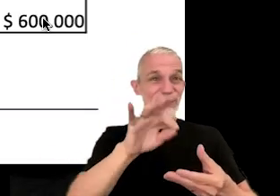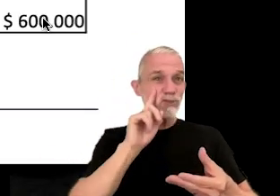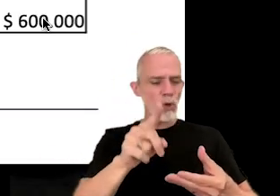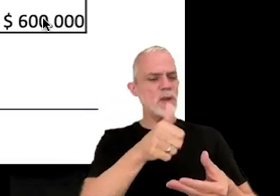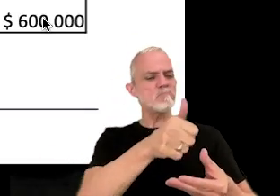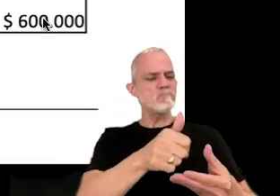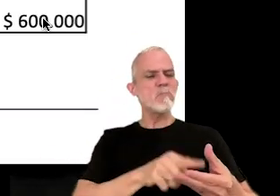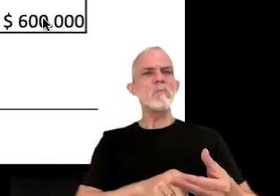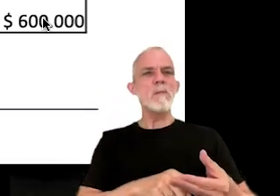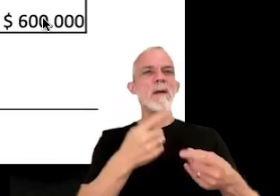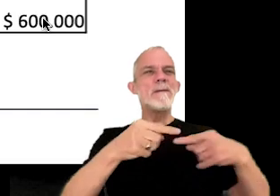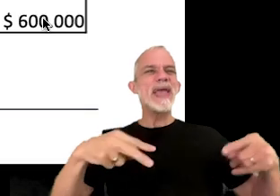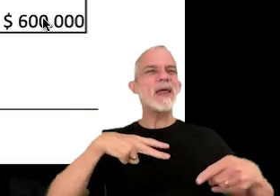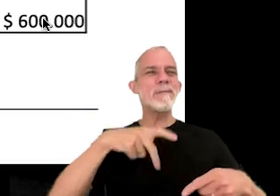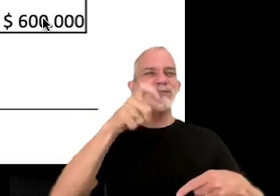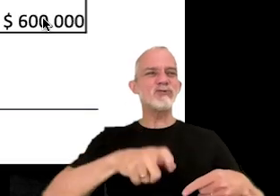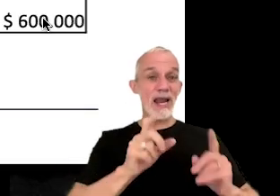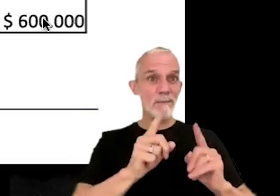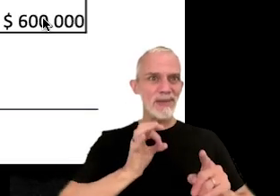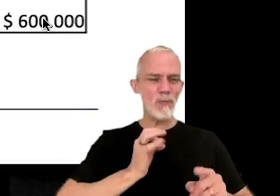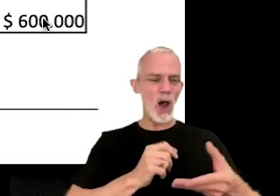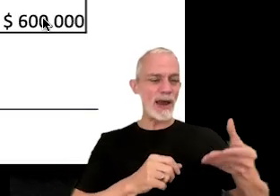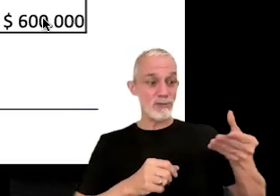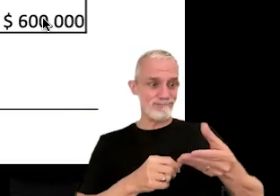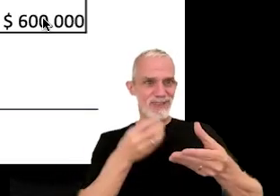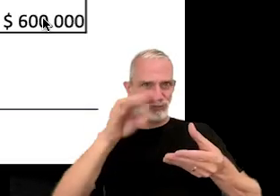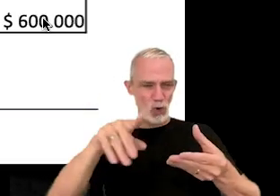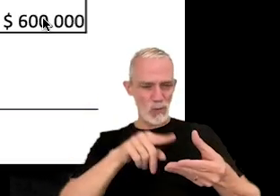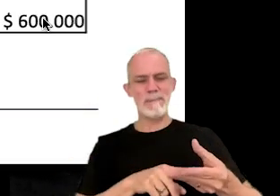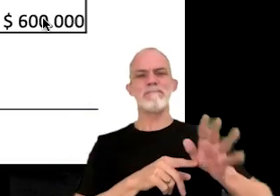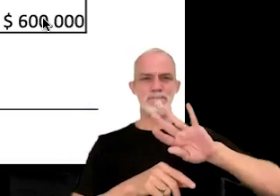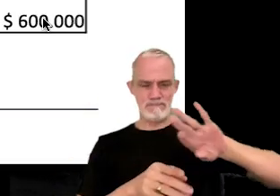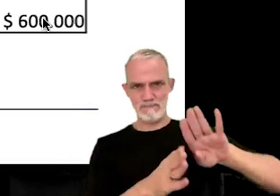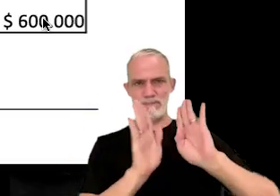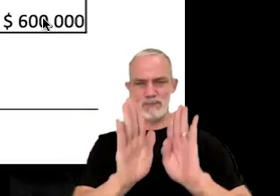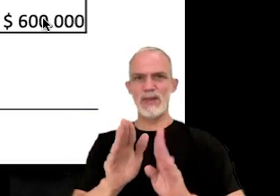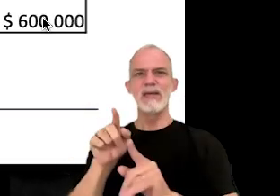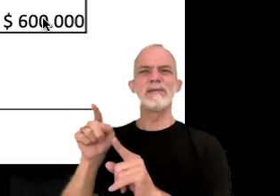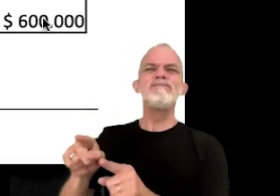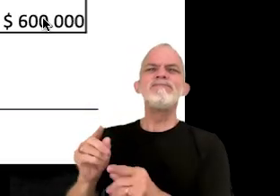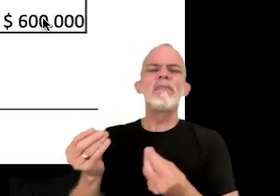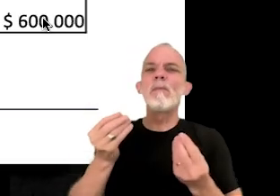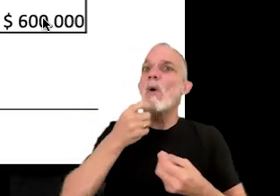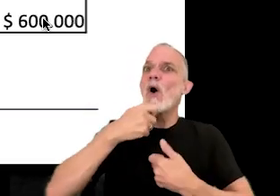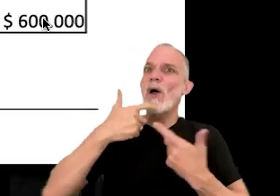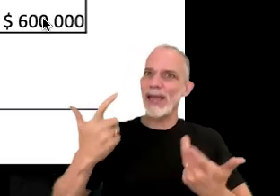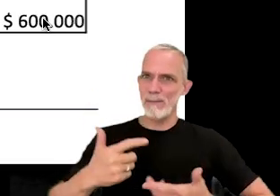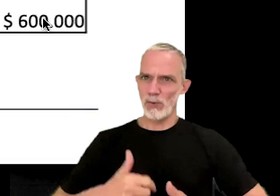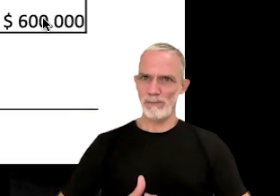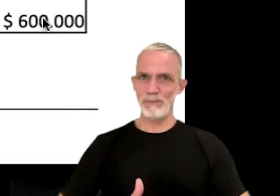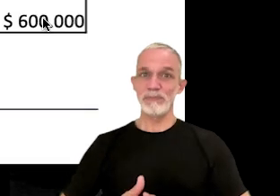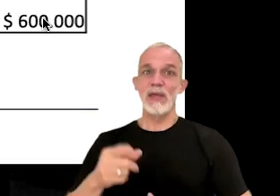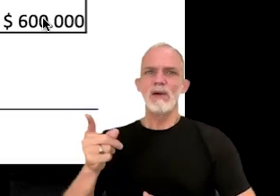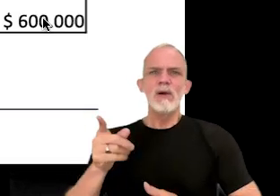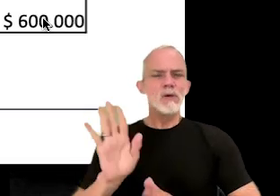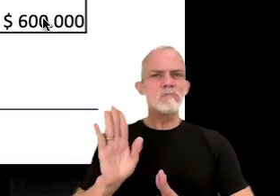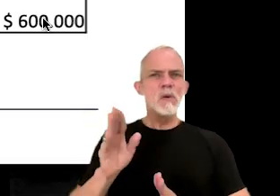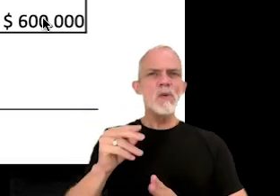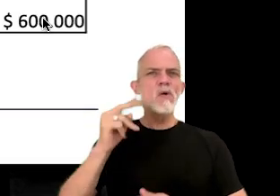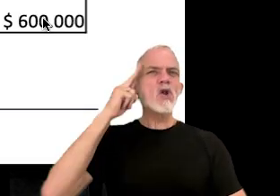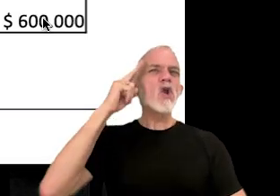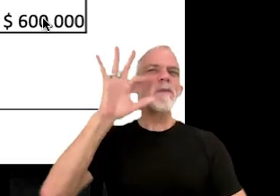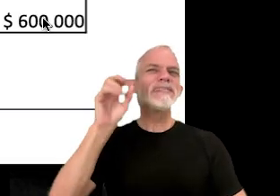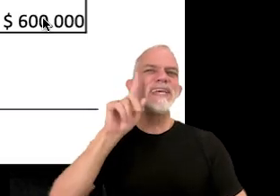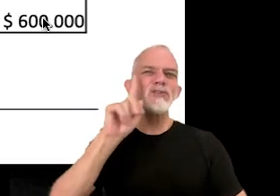jurada de bienes personales del mismo año. Ahora bien, ¿qué pasaría si en vez de